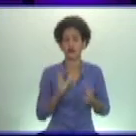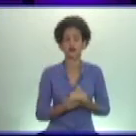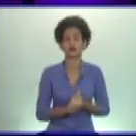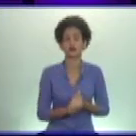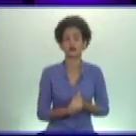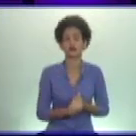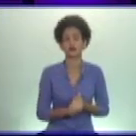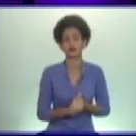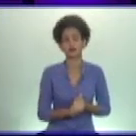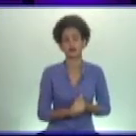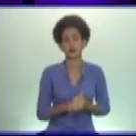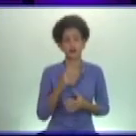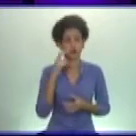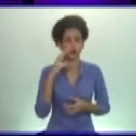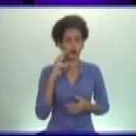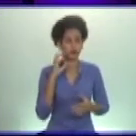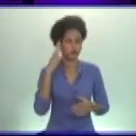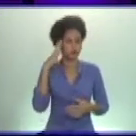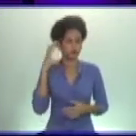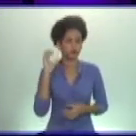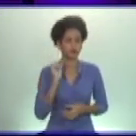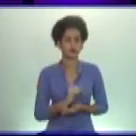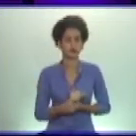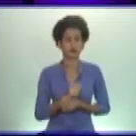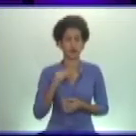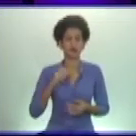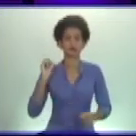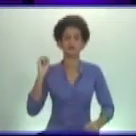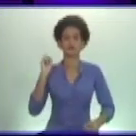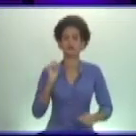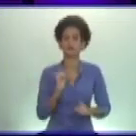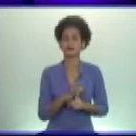a ver nuestro primer ejercicio del encuentro de hoy.